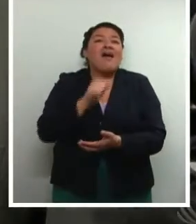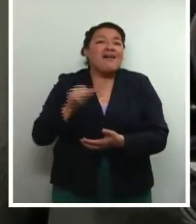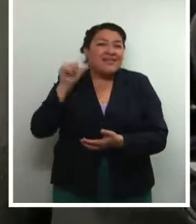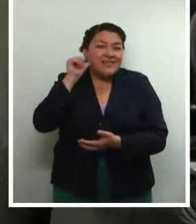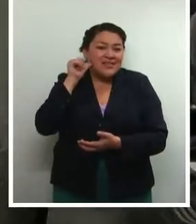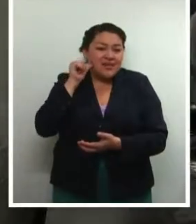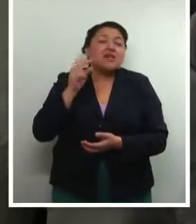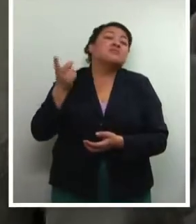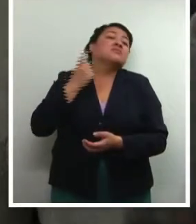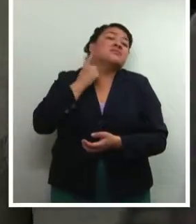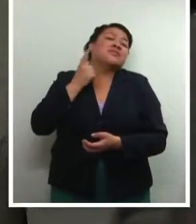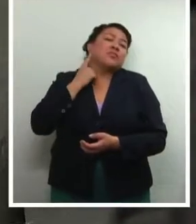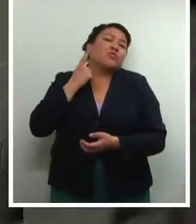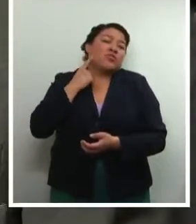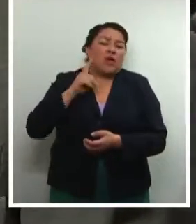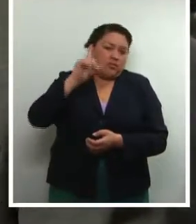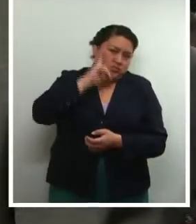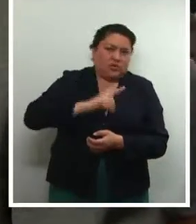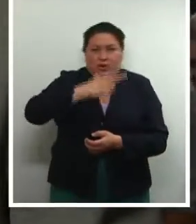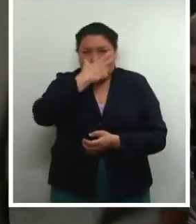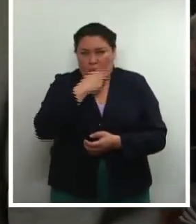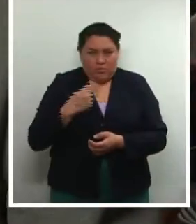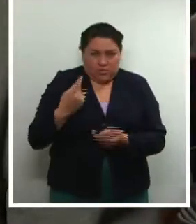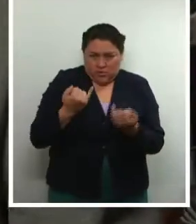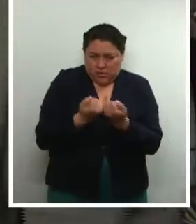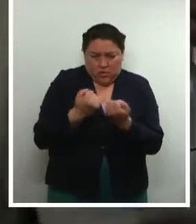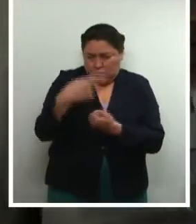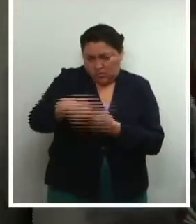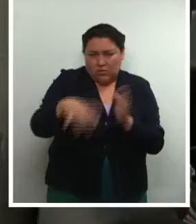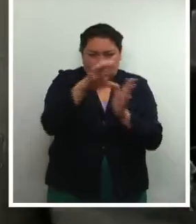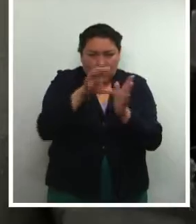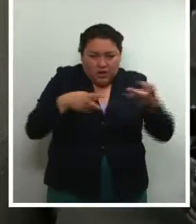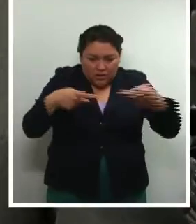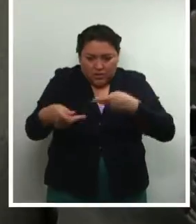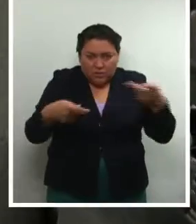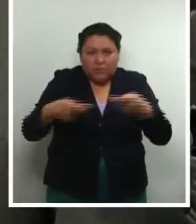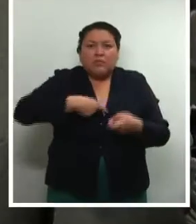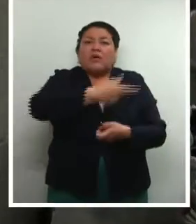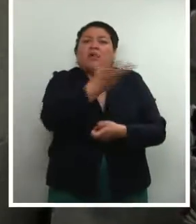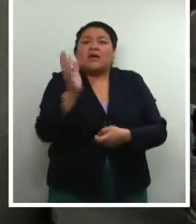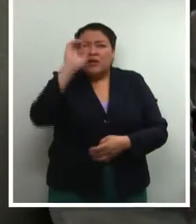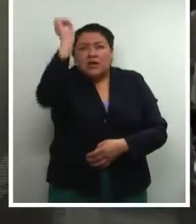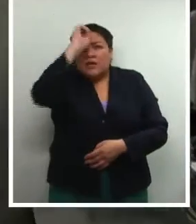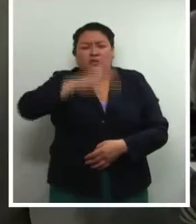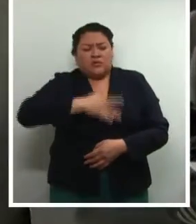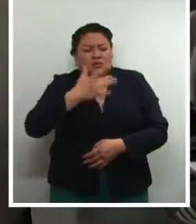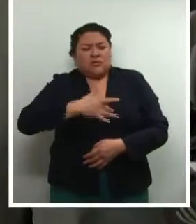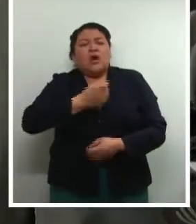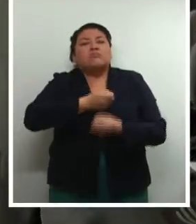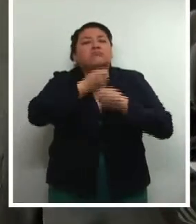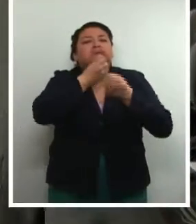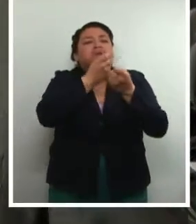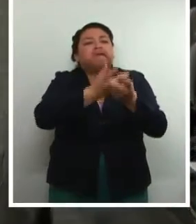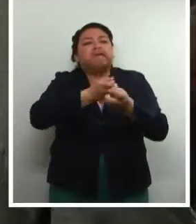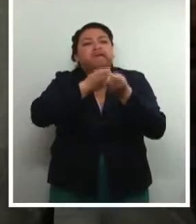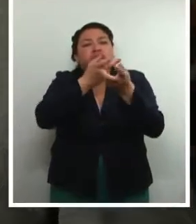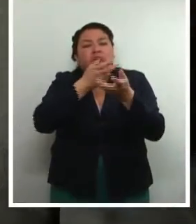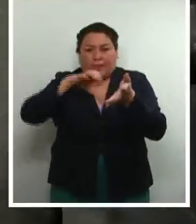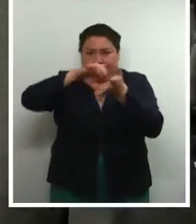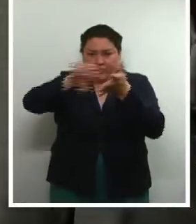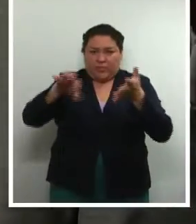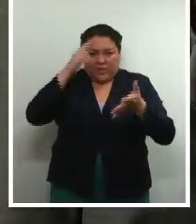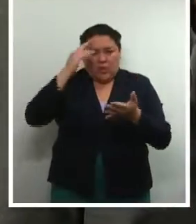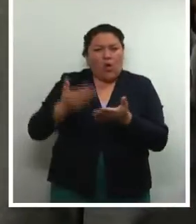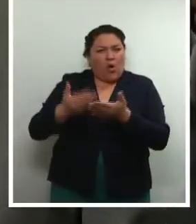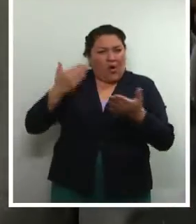los diputados y diputadas de esta asamblea expresaran sus opiniones a un pronunciamiento emitido por